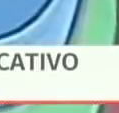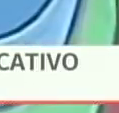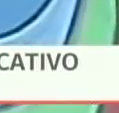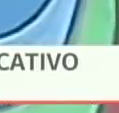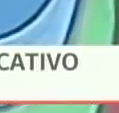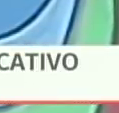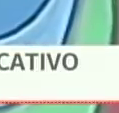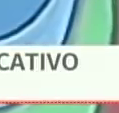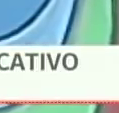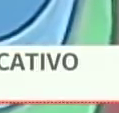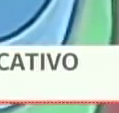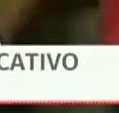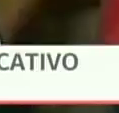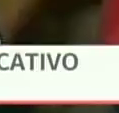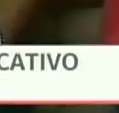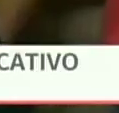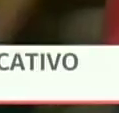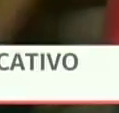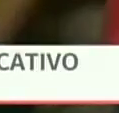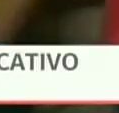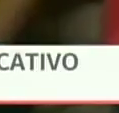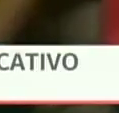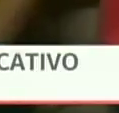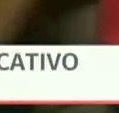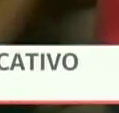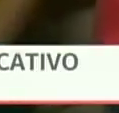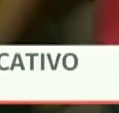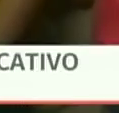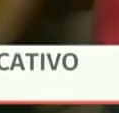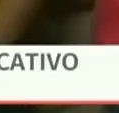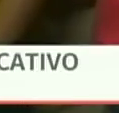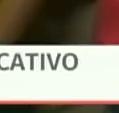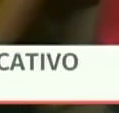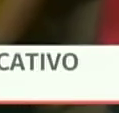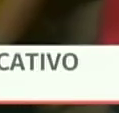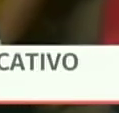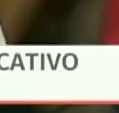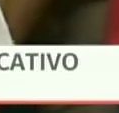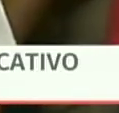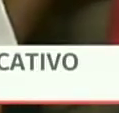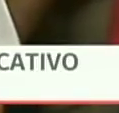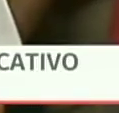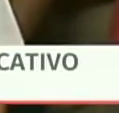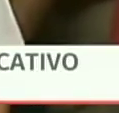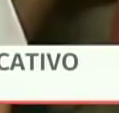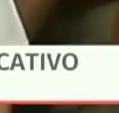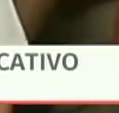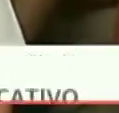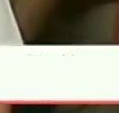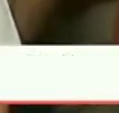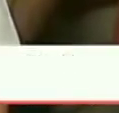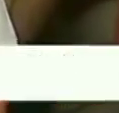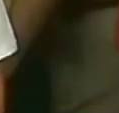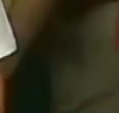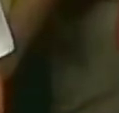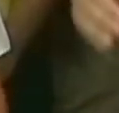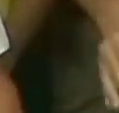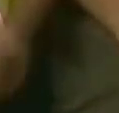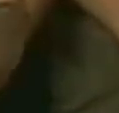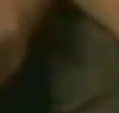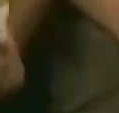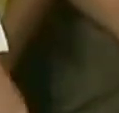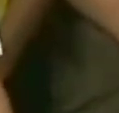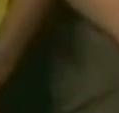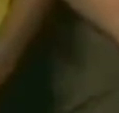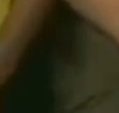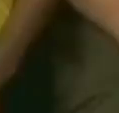bolivariano. Tenemos además a nuestra directora, la profesora Noelí Río Bueno, quien también